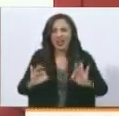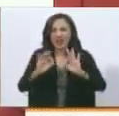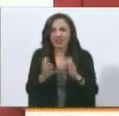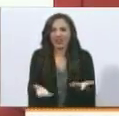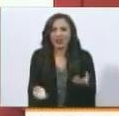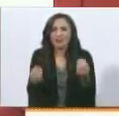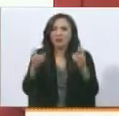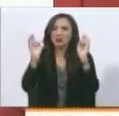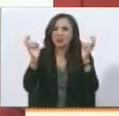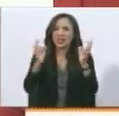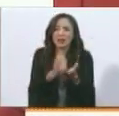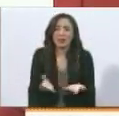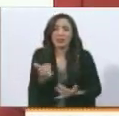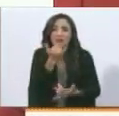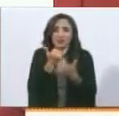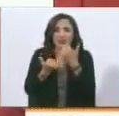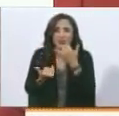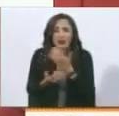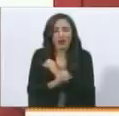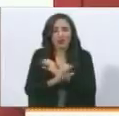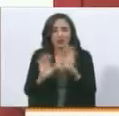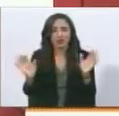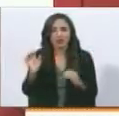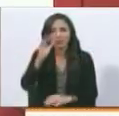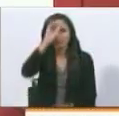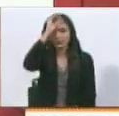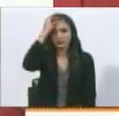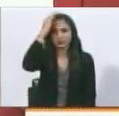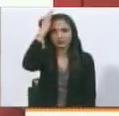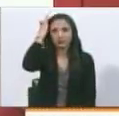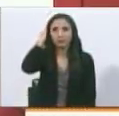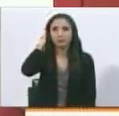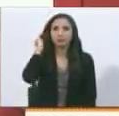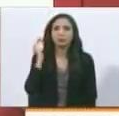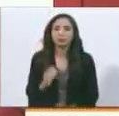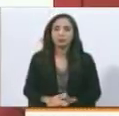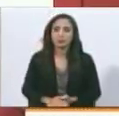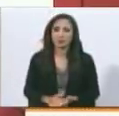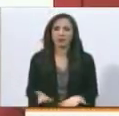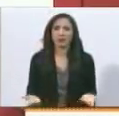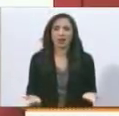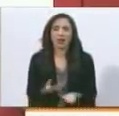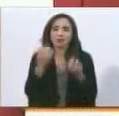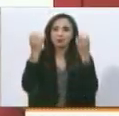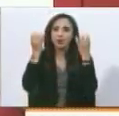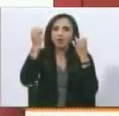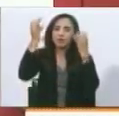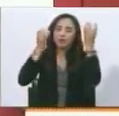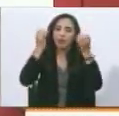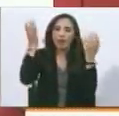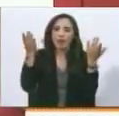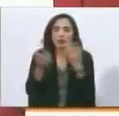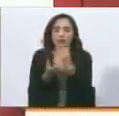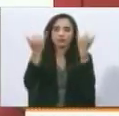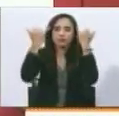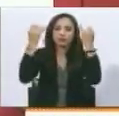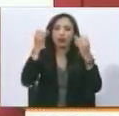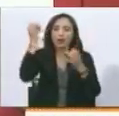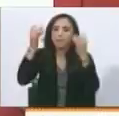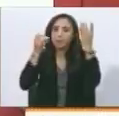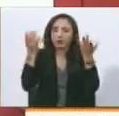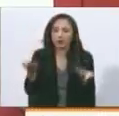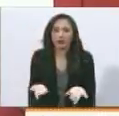no, no, lo van a meter por un barranco. Qué cosa tan increíblemente ingeniosa y además muy inteligente. Di que no te